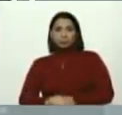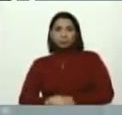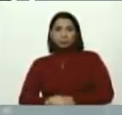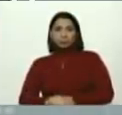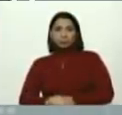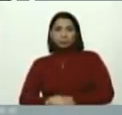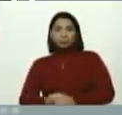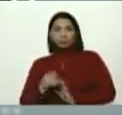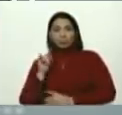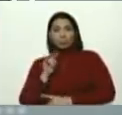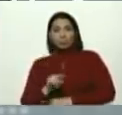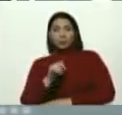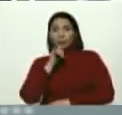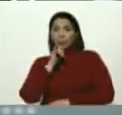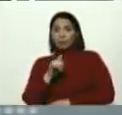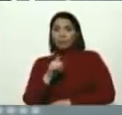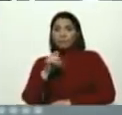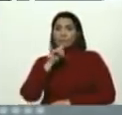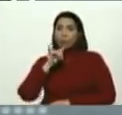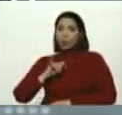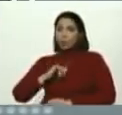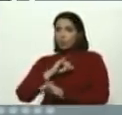el lunes me anuncian, me informan, ya